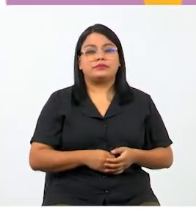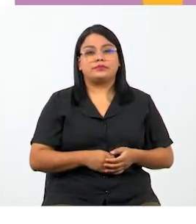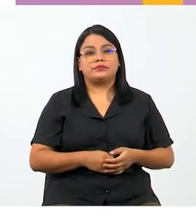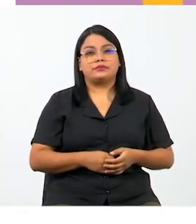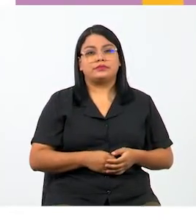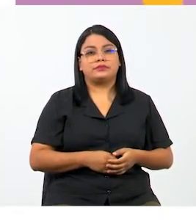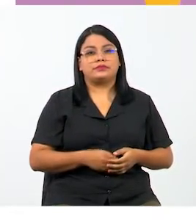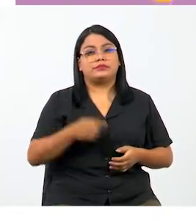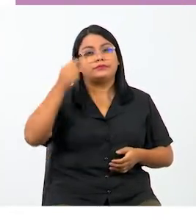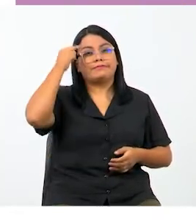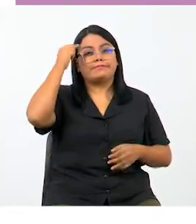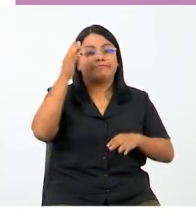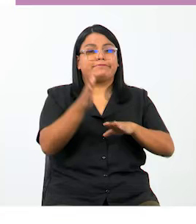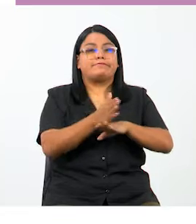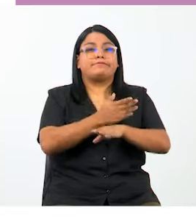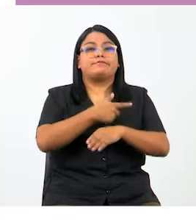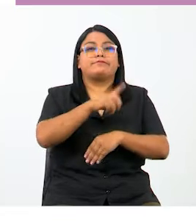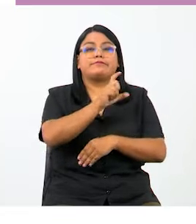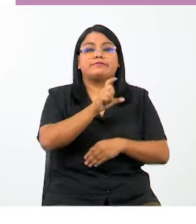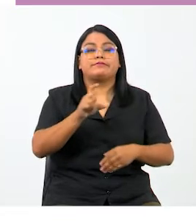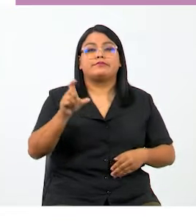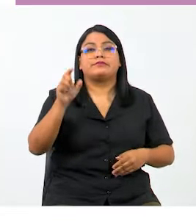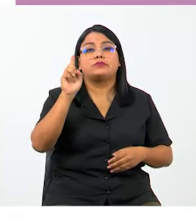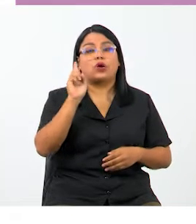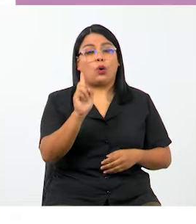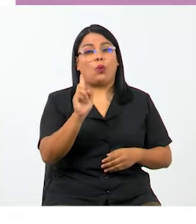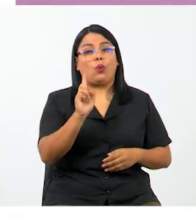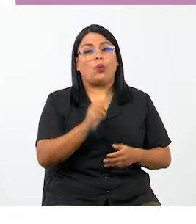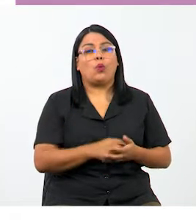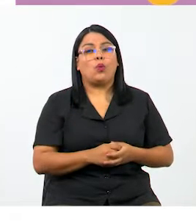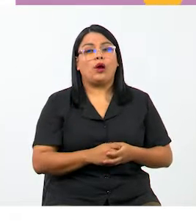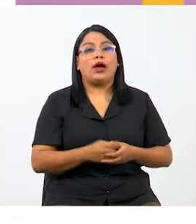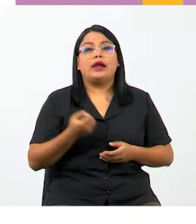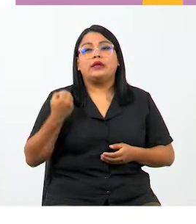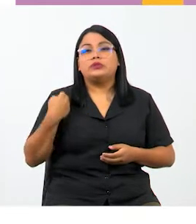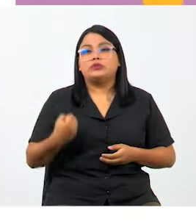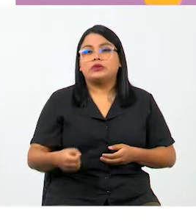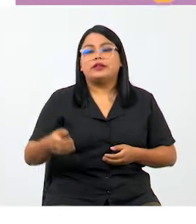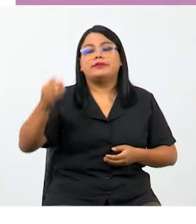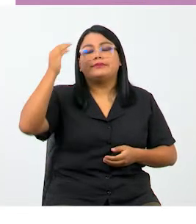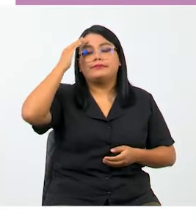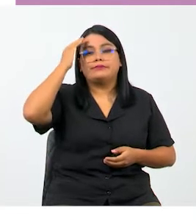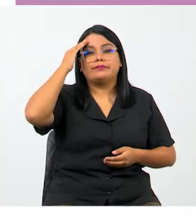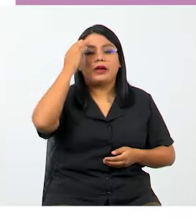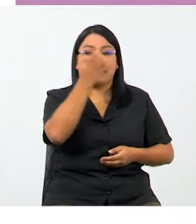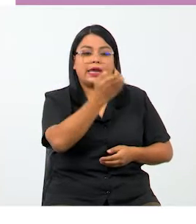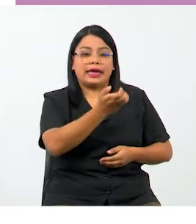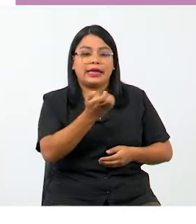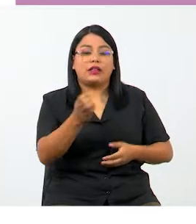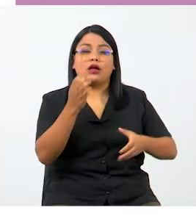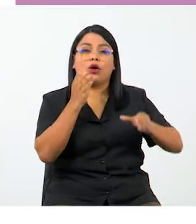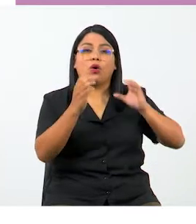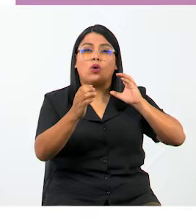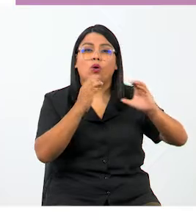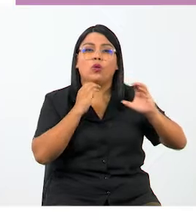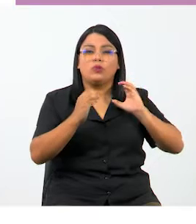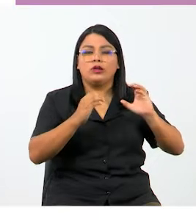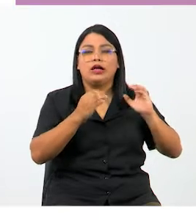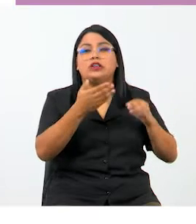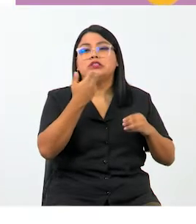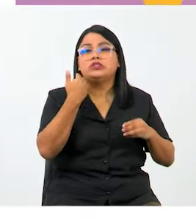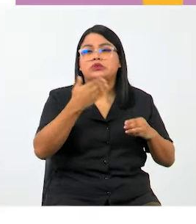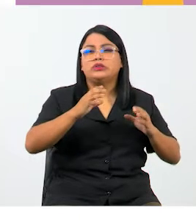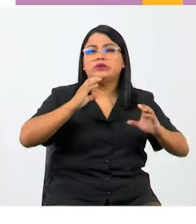semana 1. Que el estudiantado reconozca los elementos de la comunicación en una situación comunicativa que enuncia